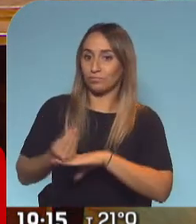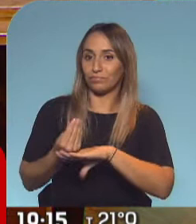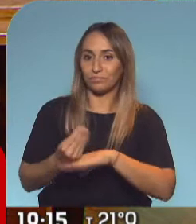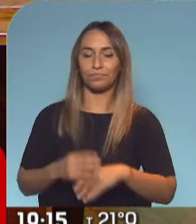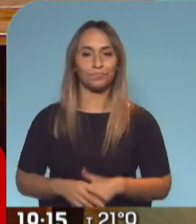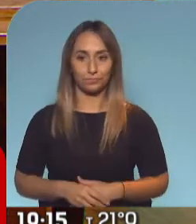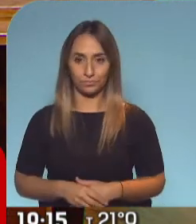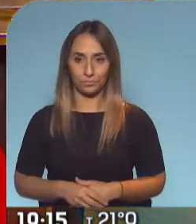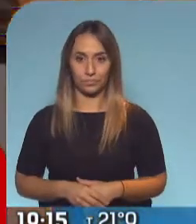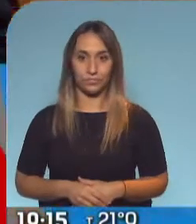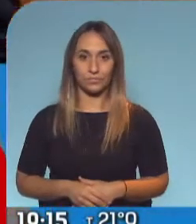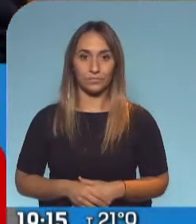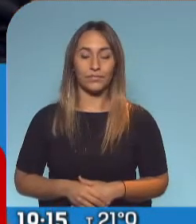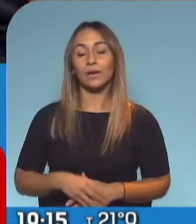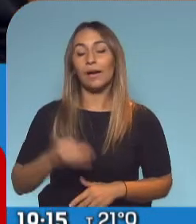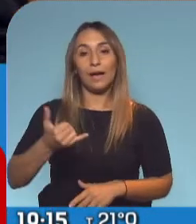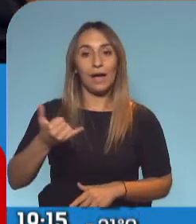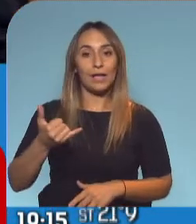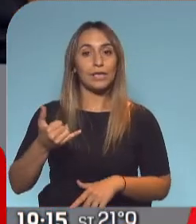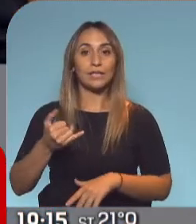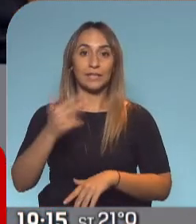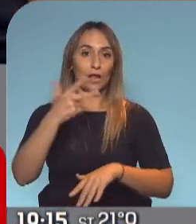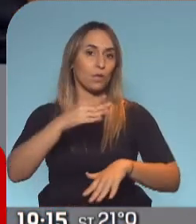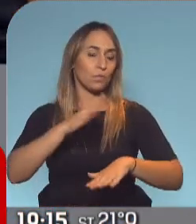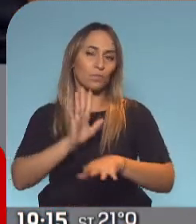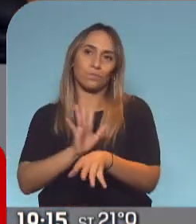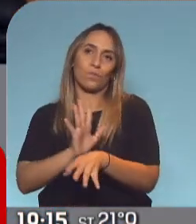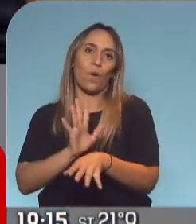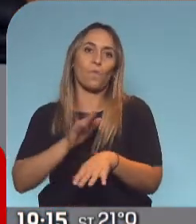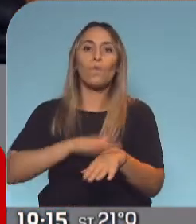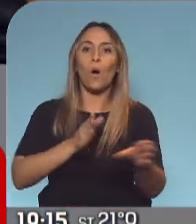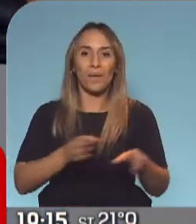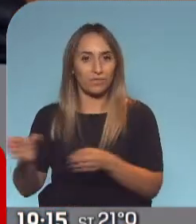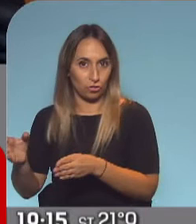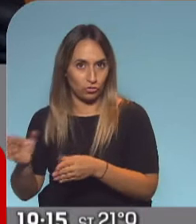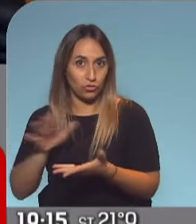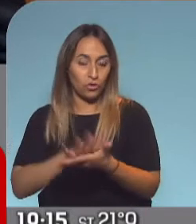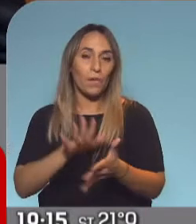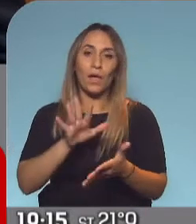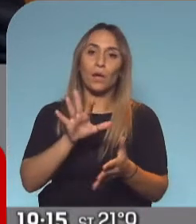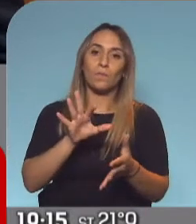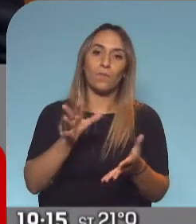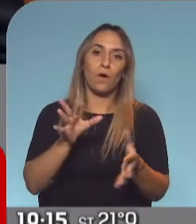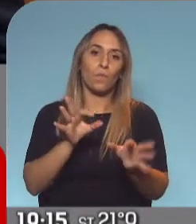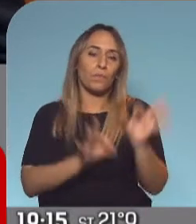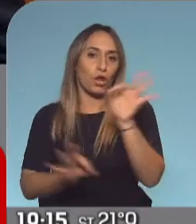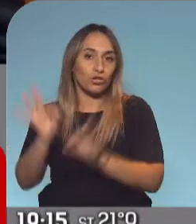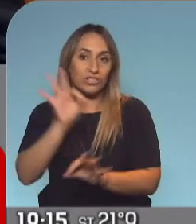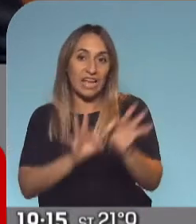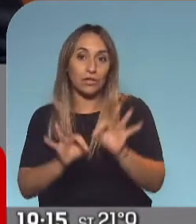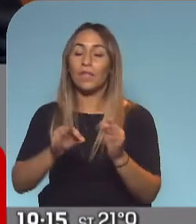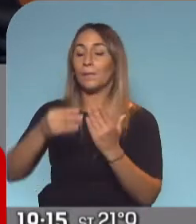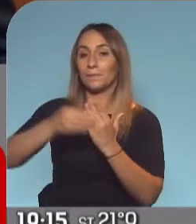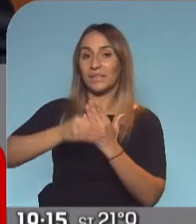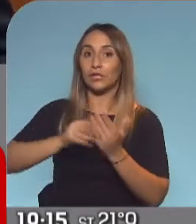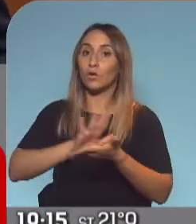Néstor. Hay tres momentos de lo que tiene que ver con los proyectos, los propósitos del nuevo ministro.